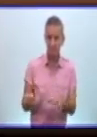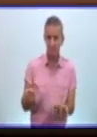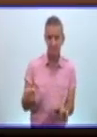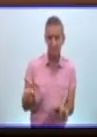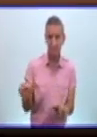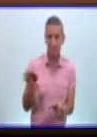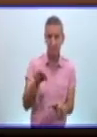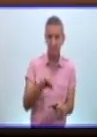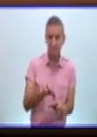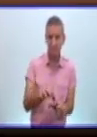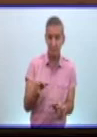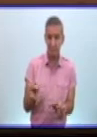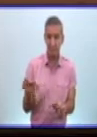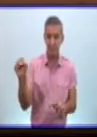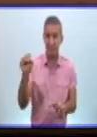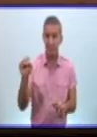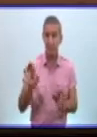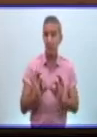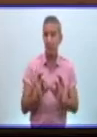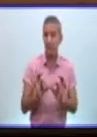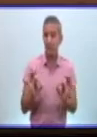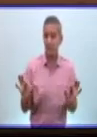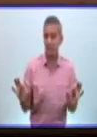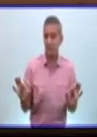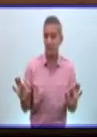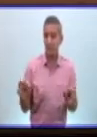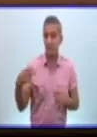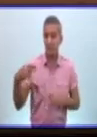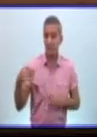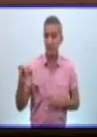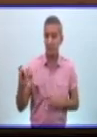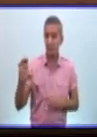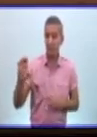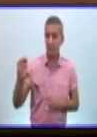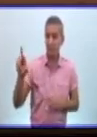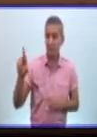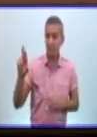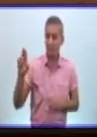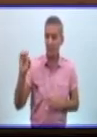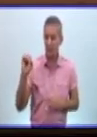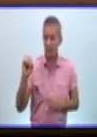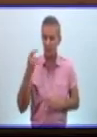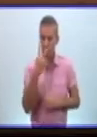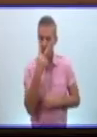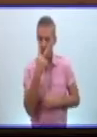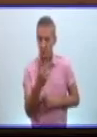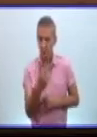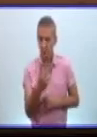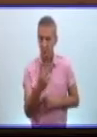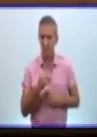la sustancia pura hierro. Observen.